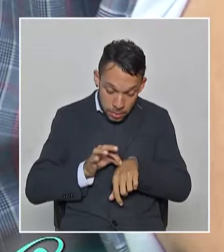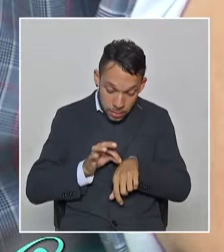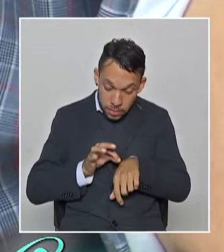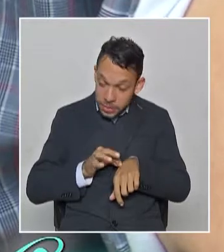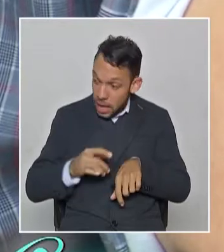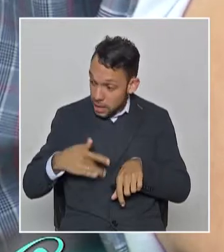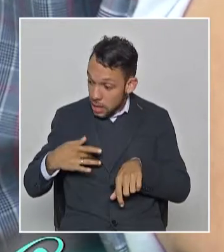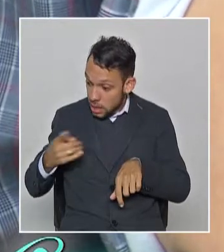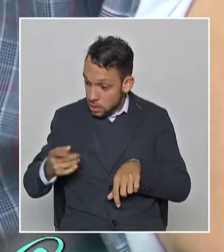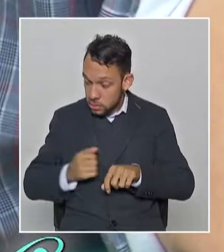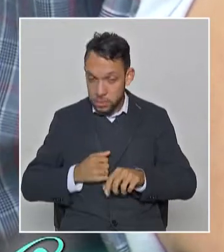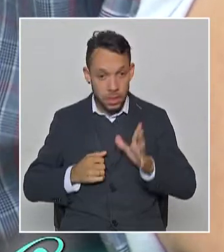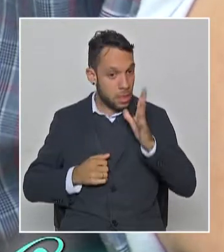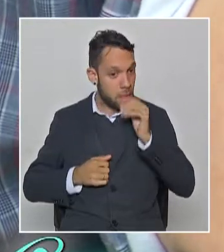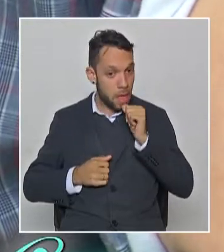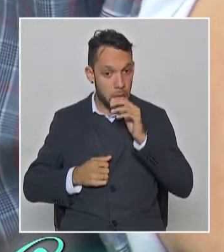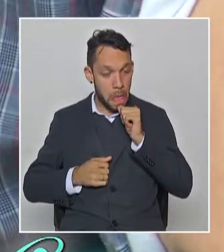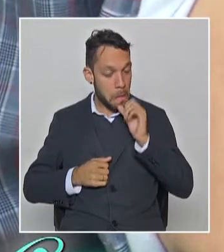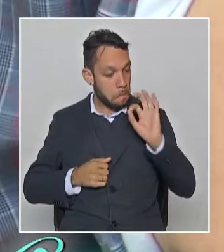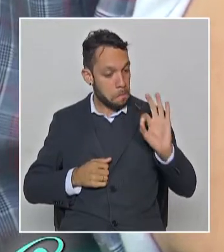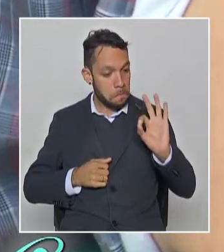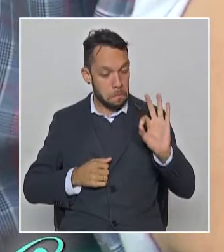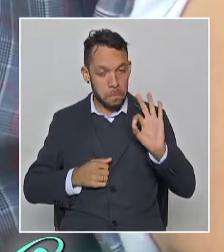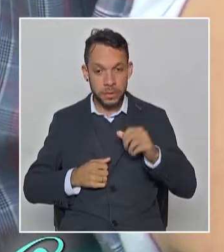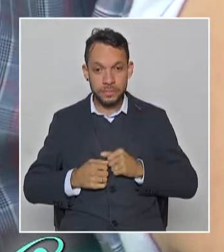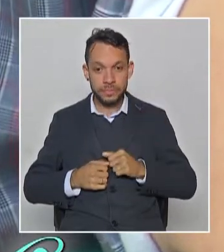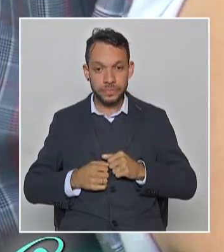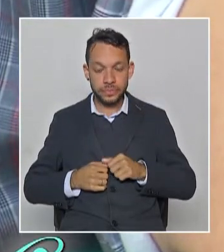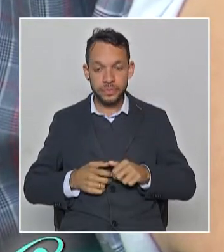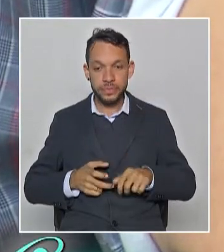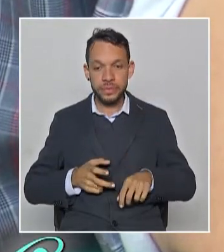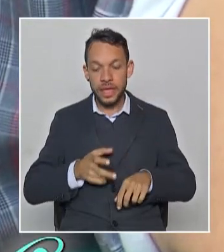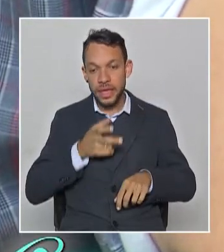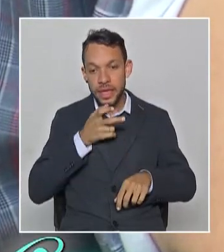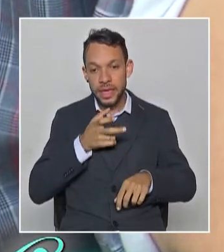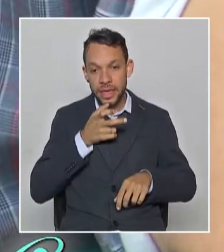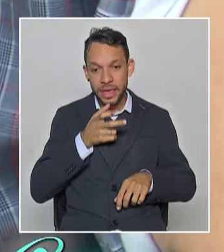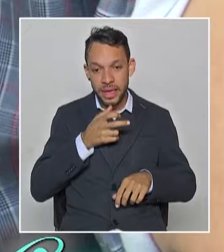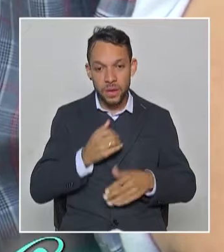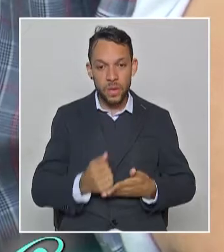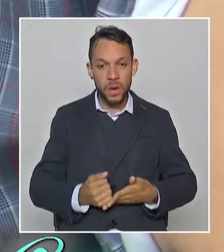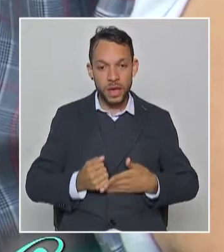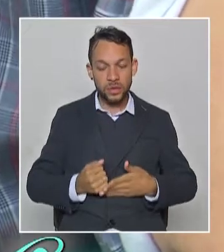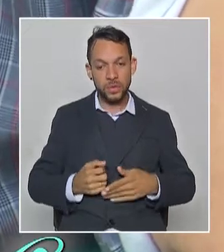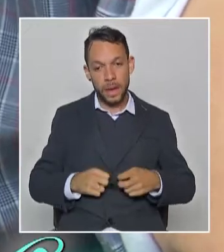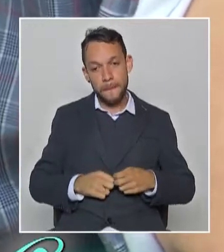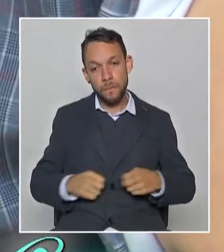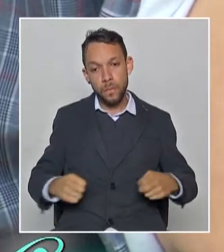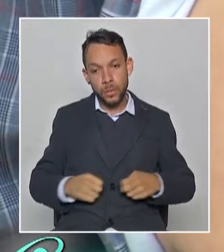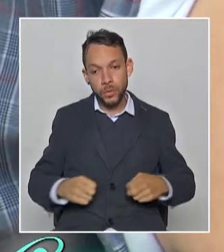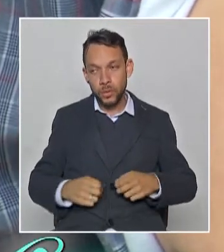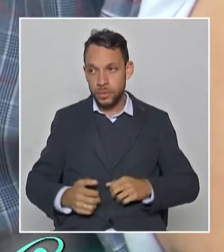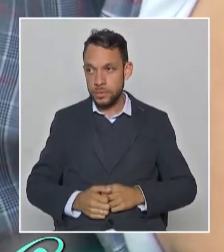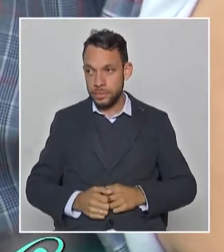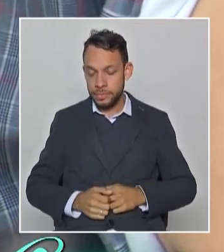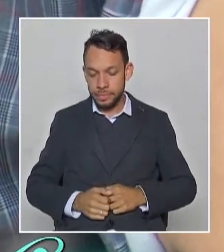ingeniero? no, absolutamente nada. El hielo le da la anestesia. Sí, así